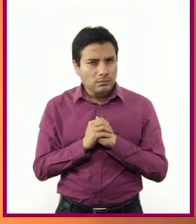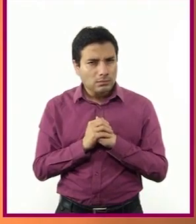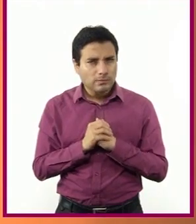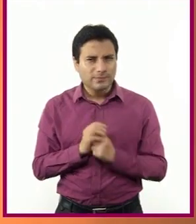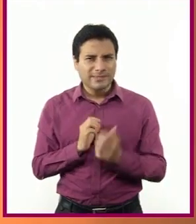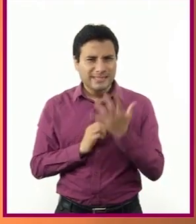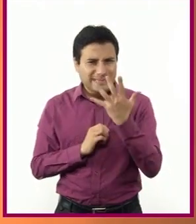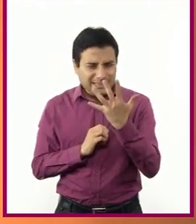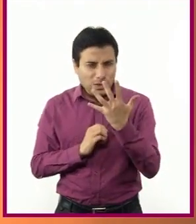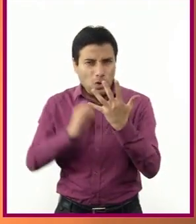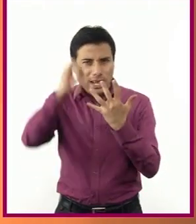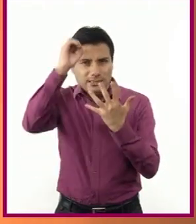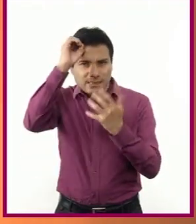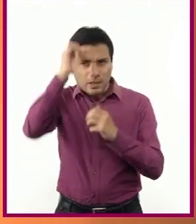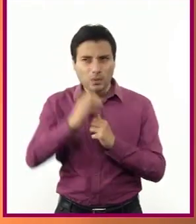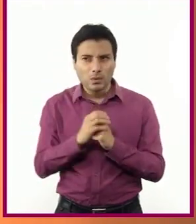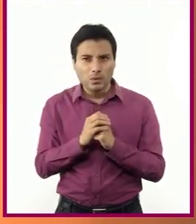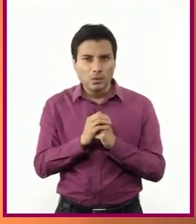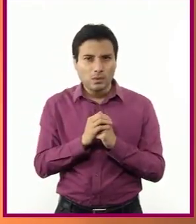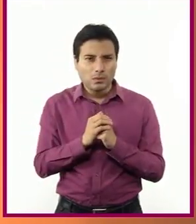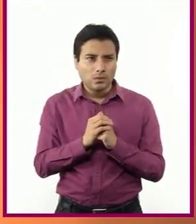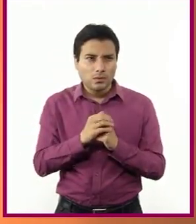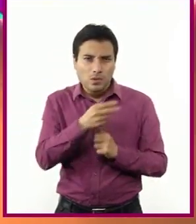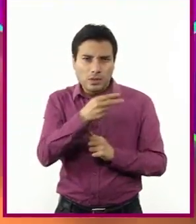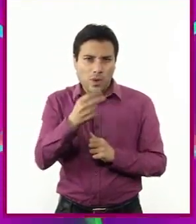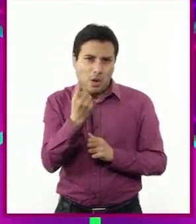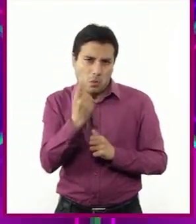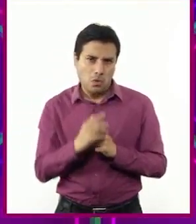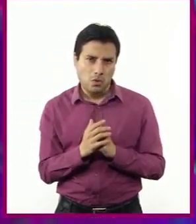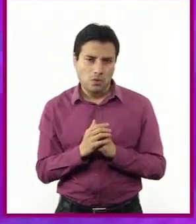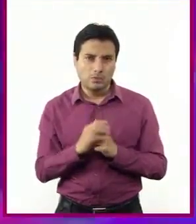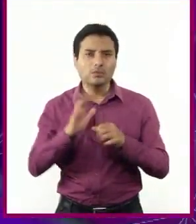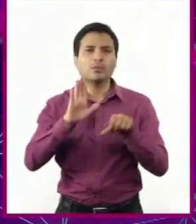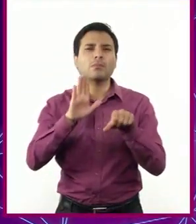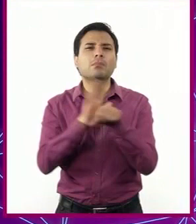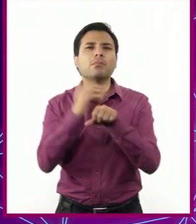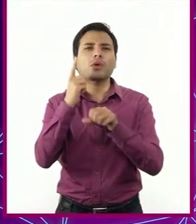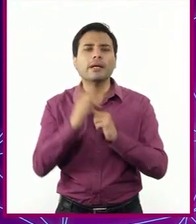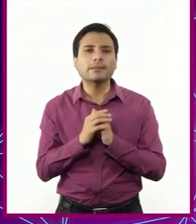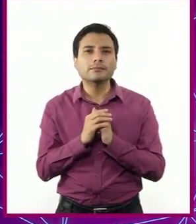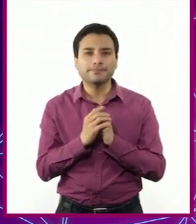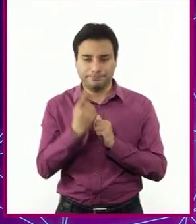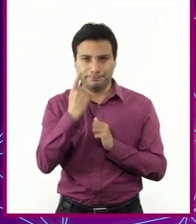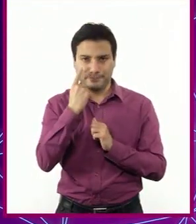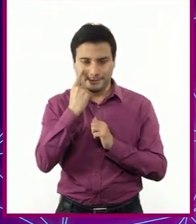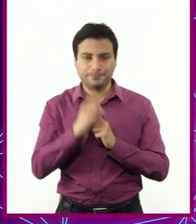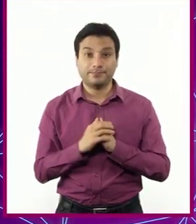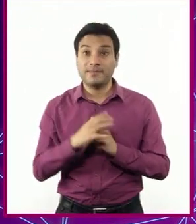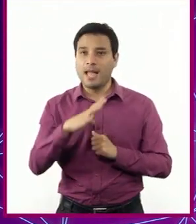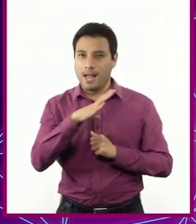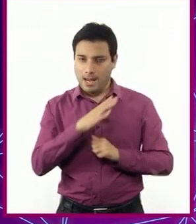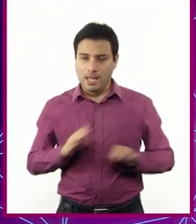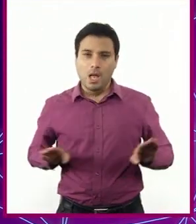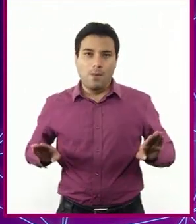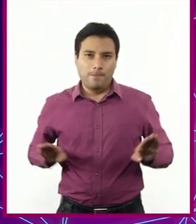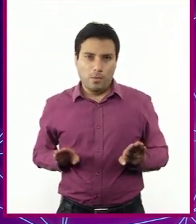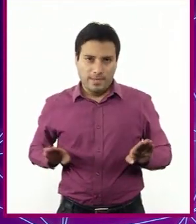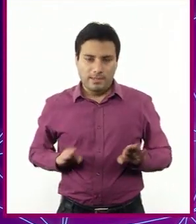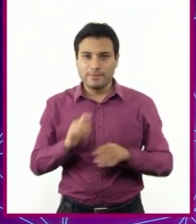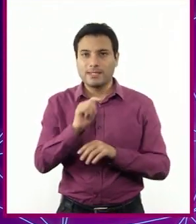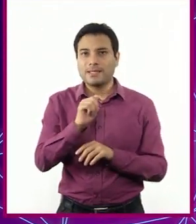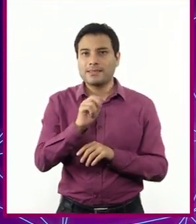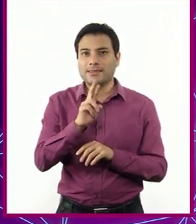5 a la 0 y 1 son iguales. Veamos por qué. Existe una propiedad que se llama de